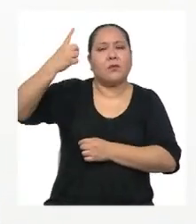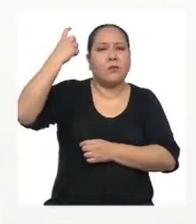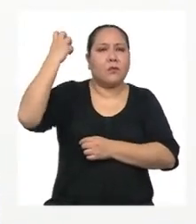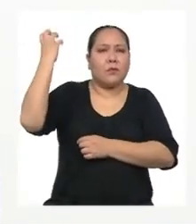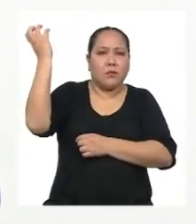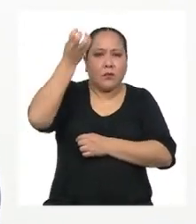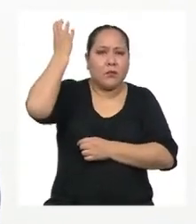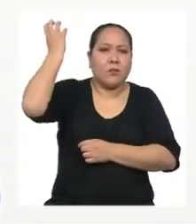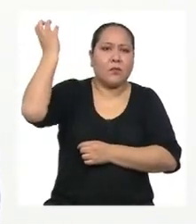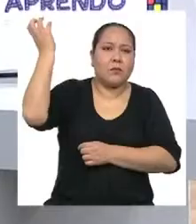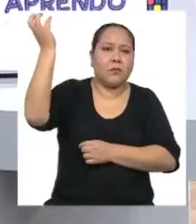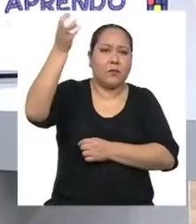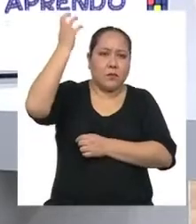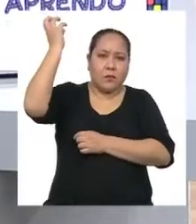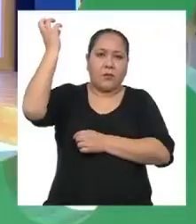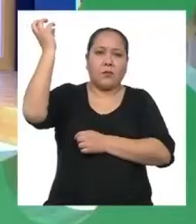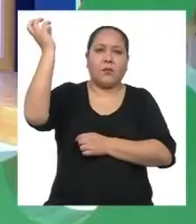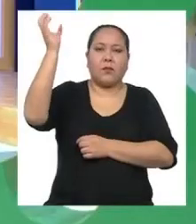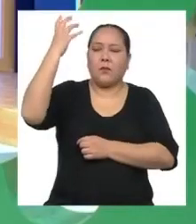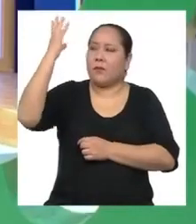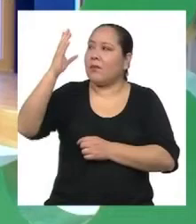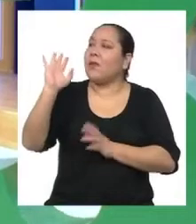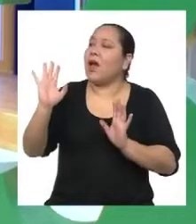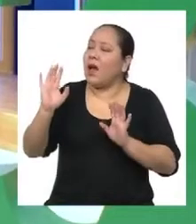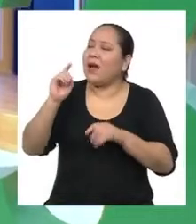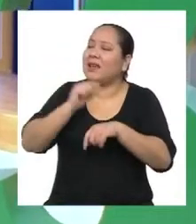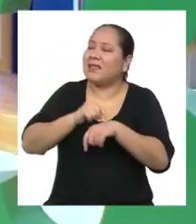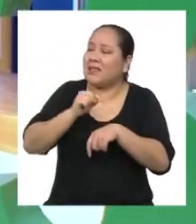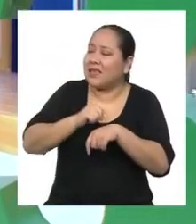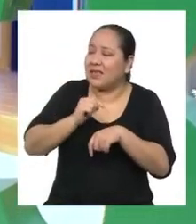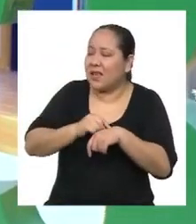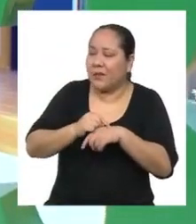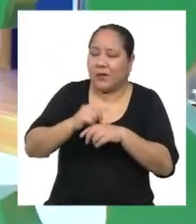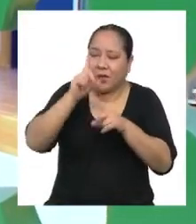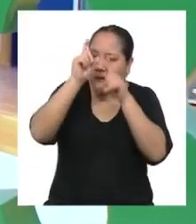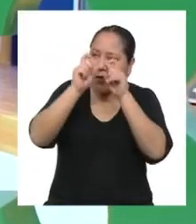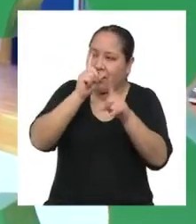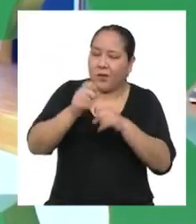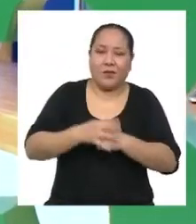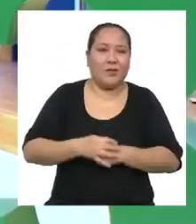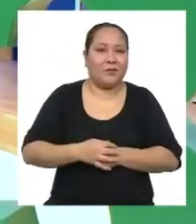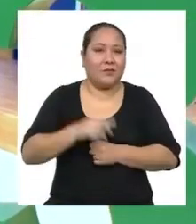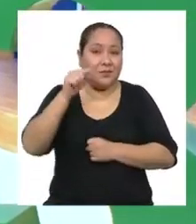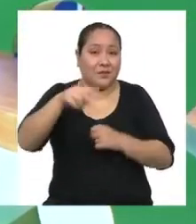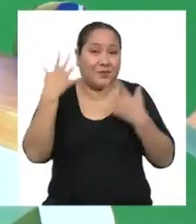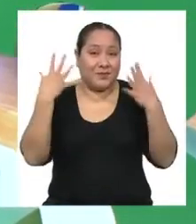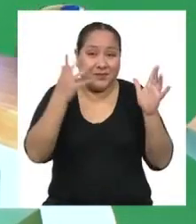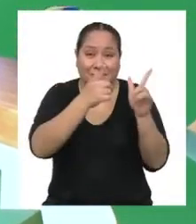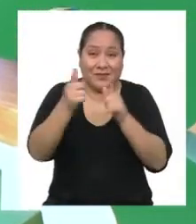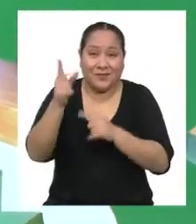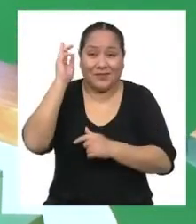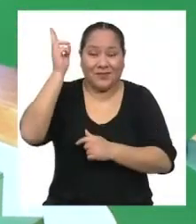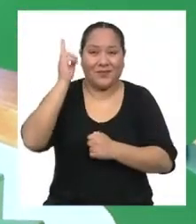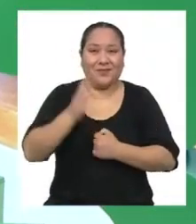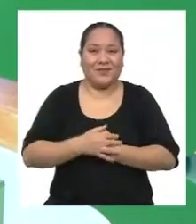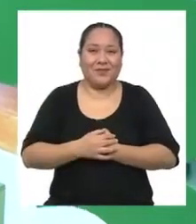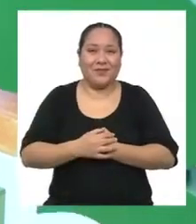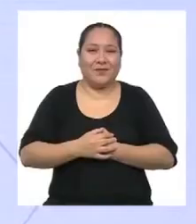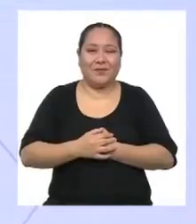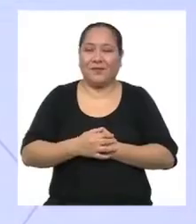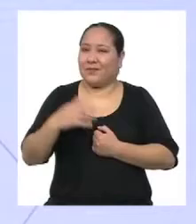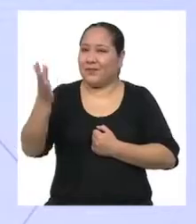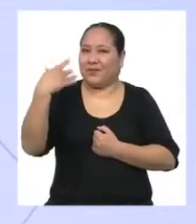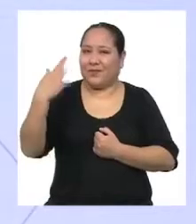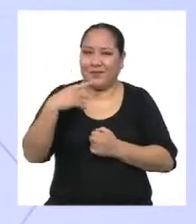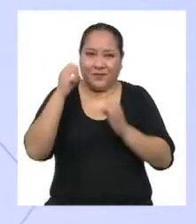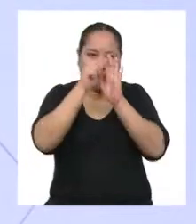¿Qué es esa alarma? Es la hora de la ronda de preguntas. ¿Está lista, profesora?